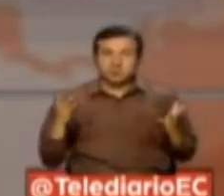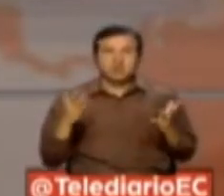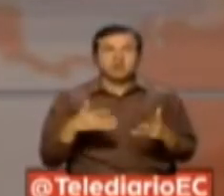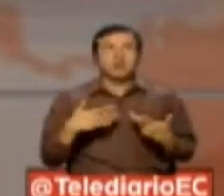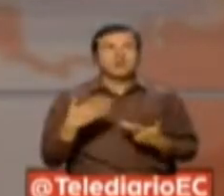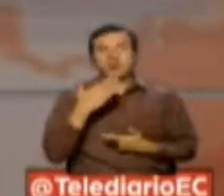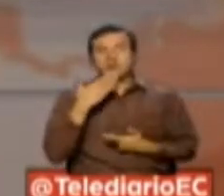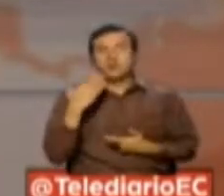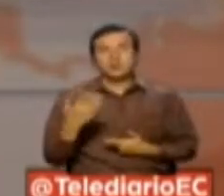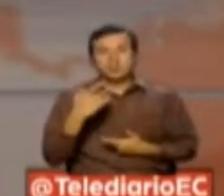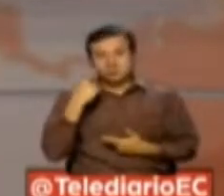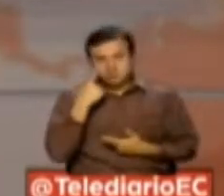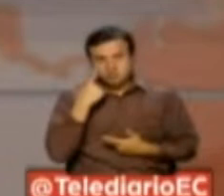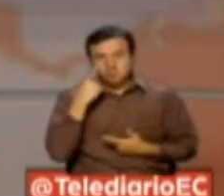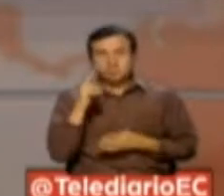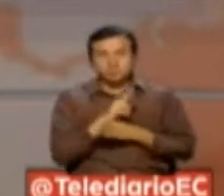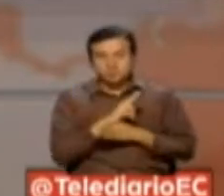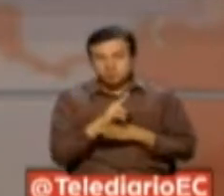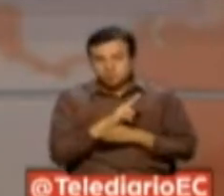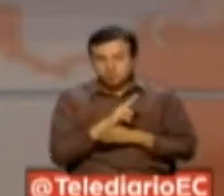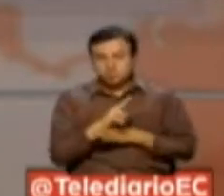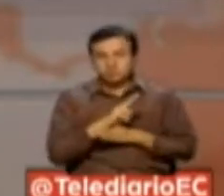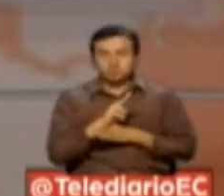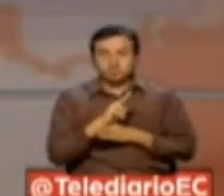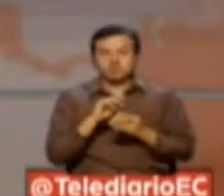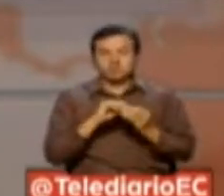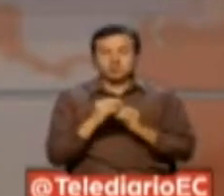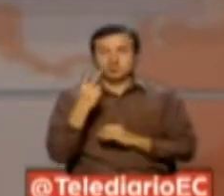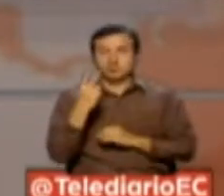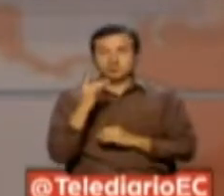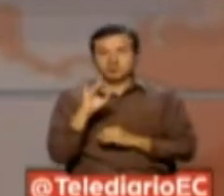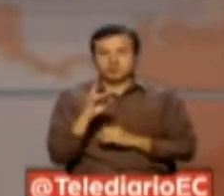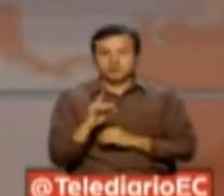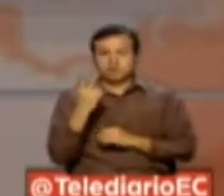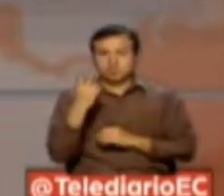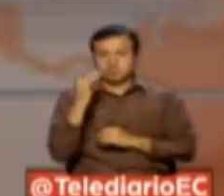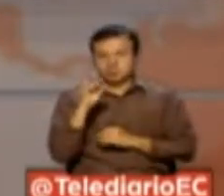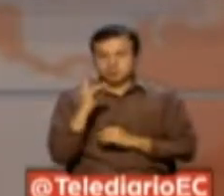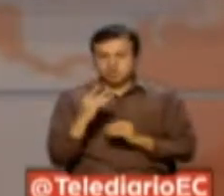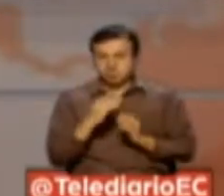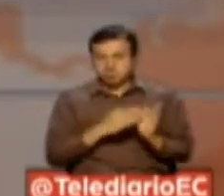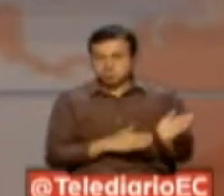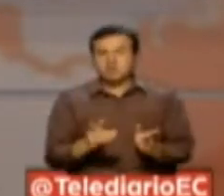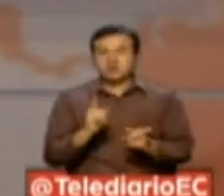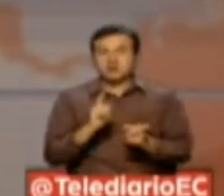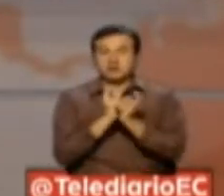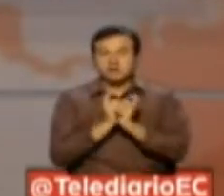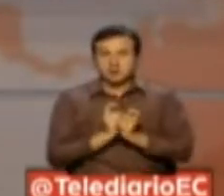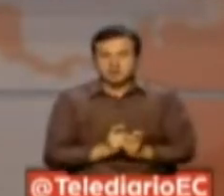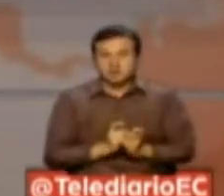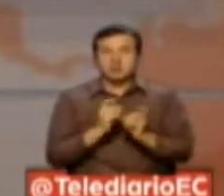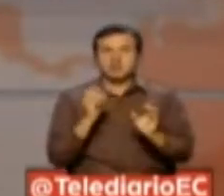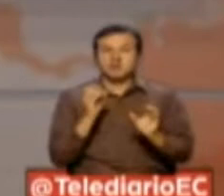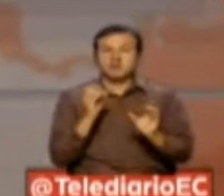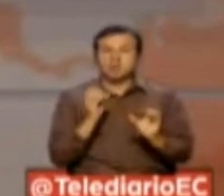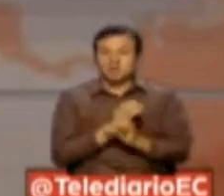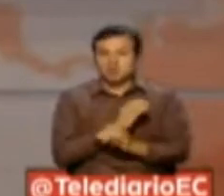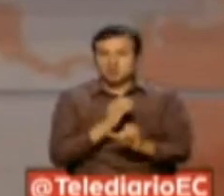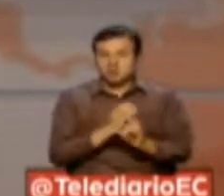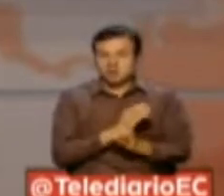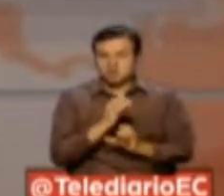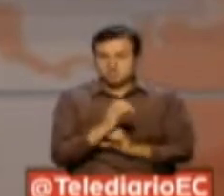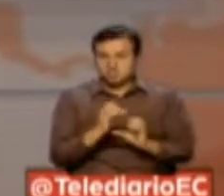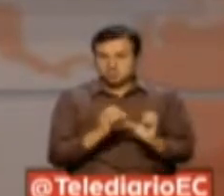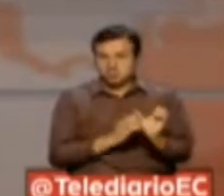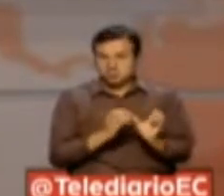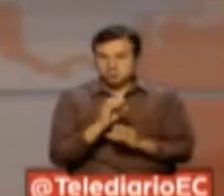haber reportado y el haber utilizado el decreto 12 18 para cambiar la forma de contabilizar una